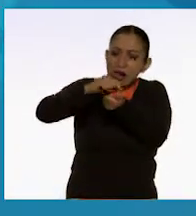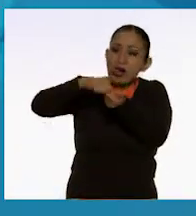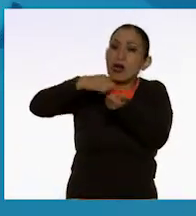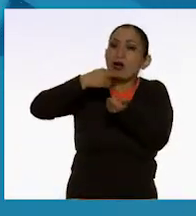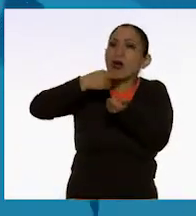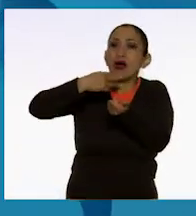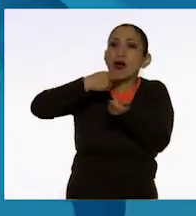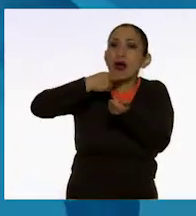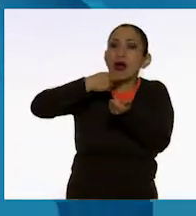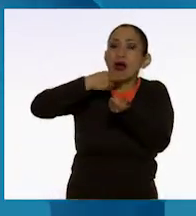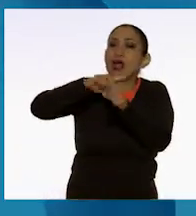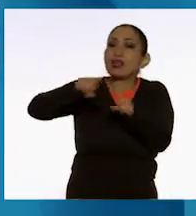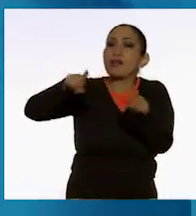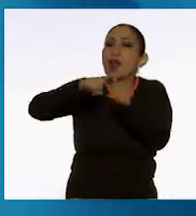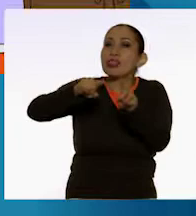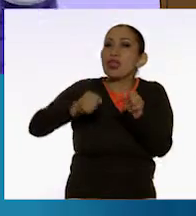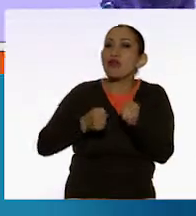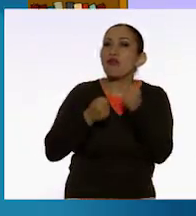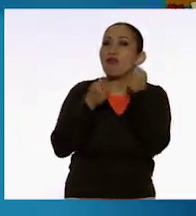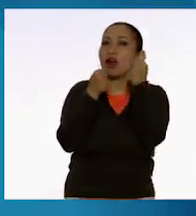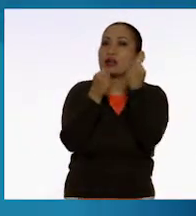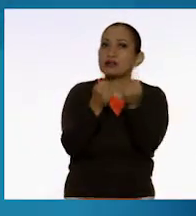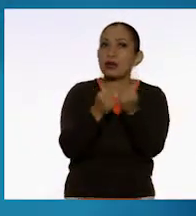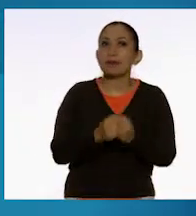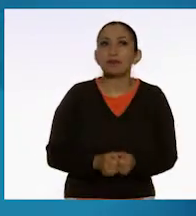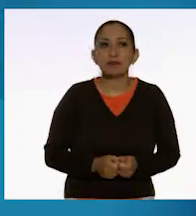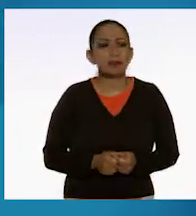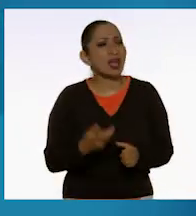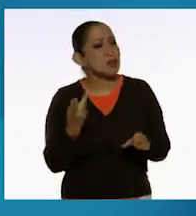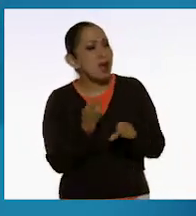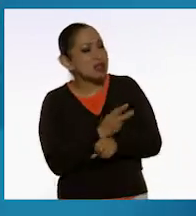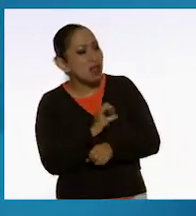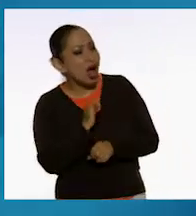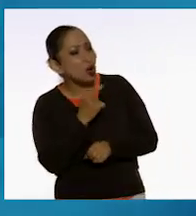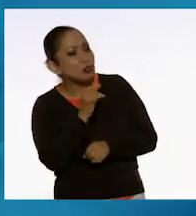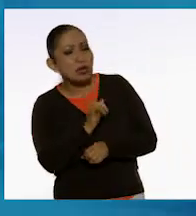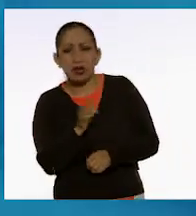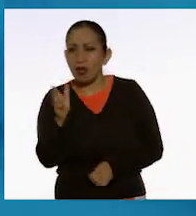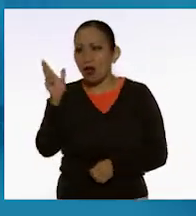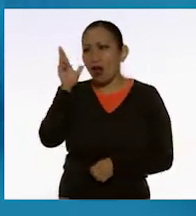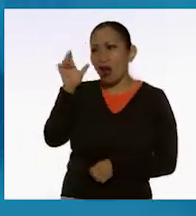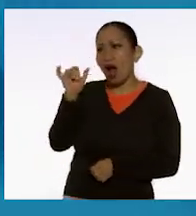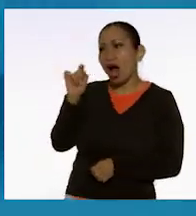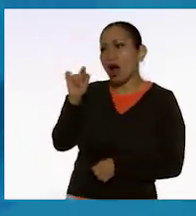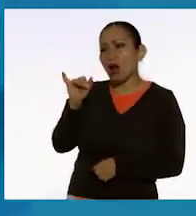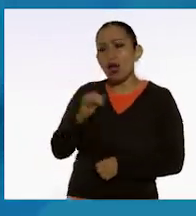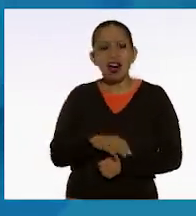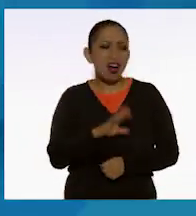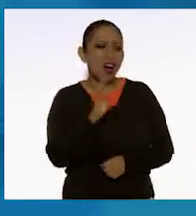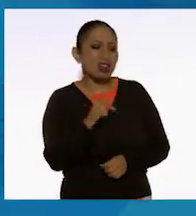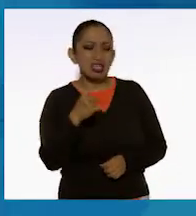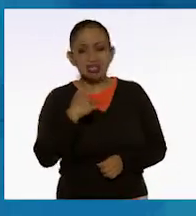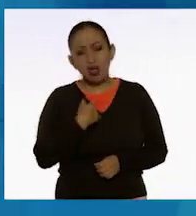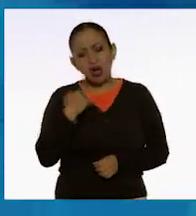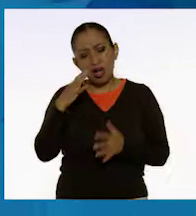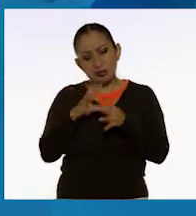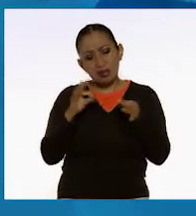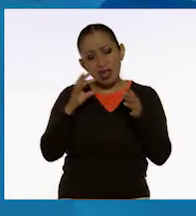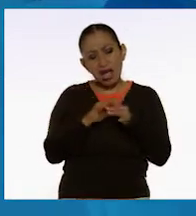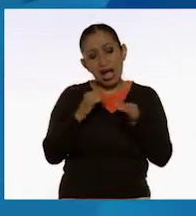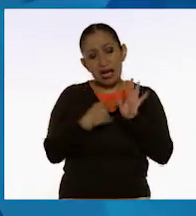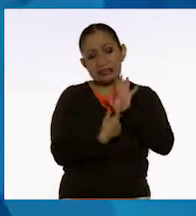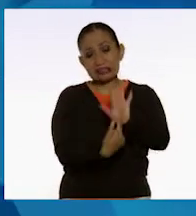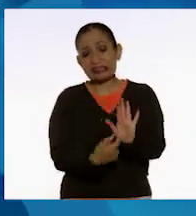aplicando diversas fuerzas. ¿Qué pasa, Agustín? Hola, Carola. Hola. Es que me toca exponer